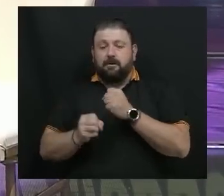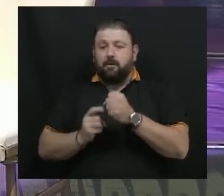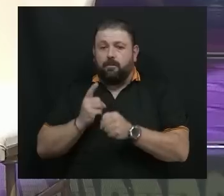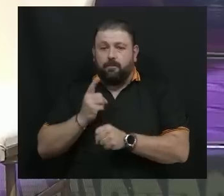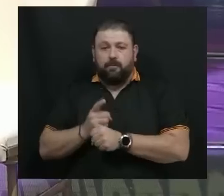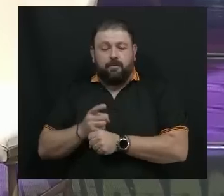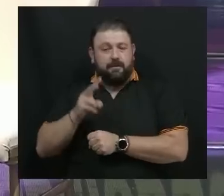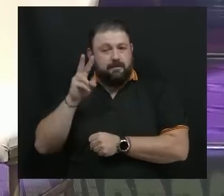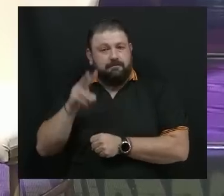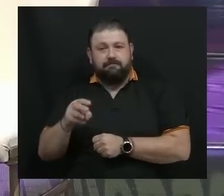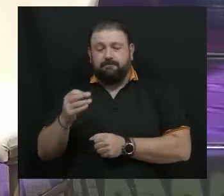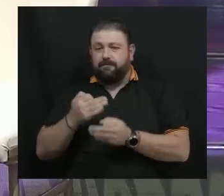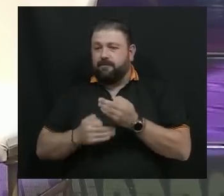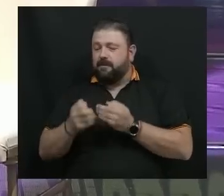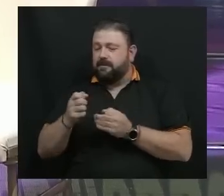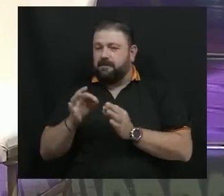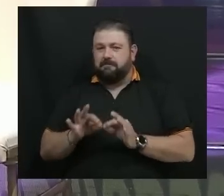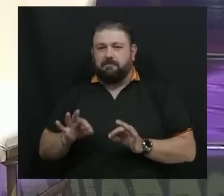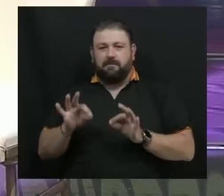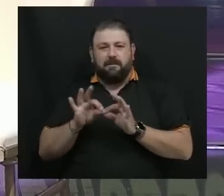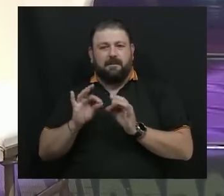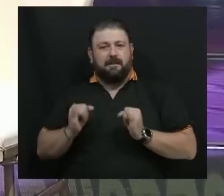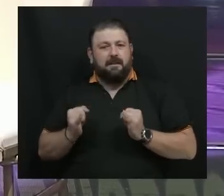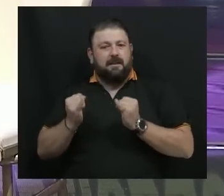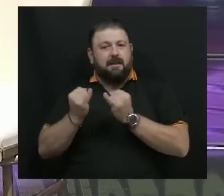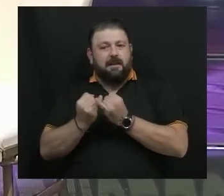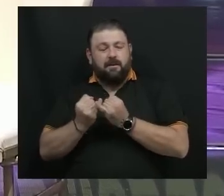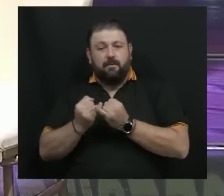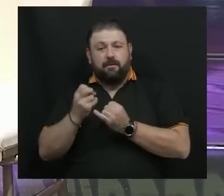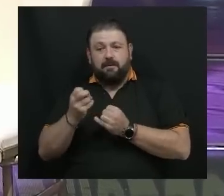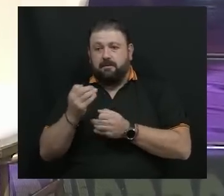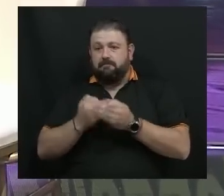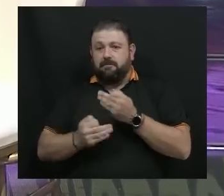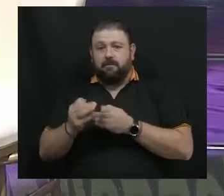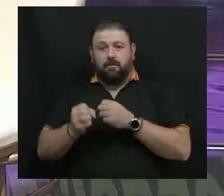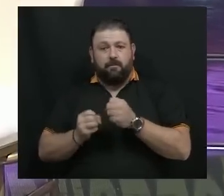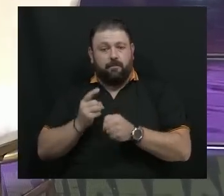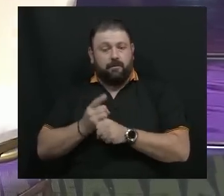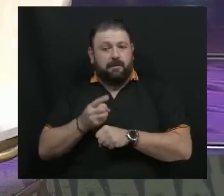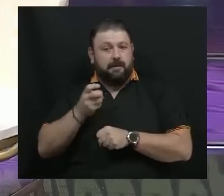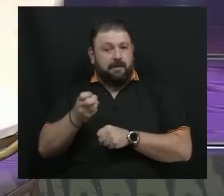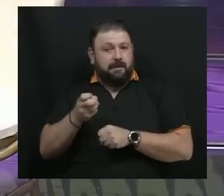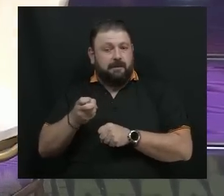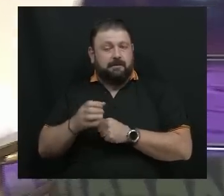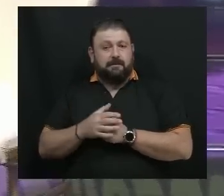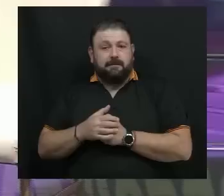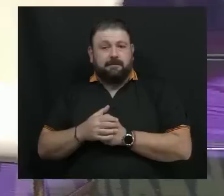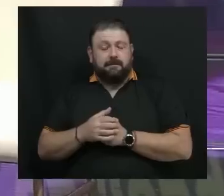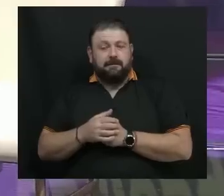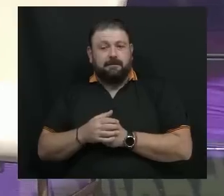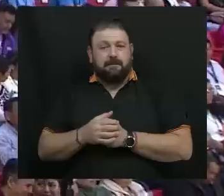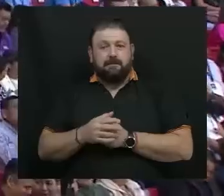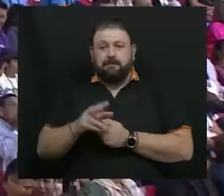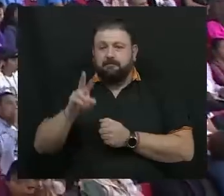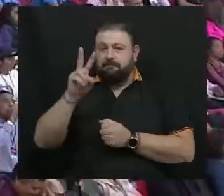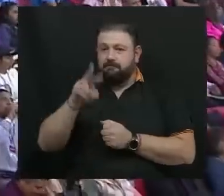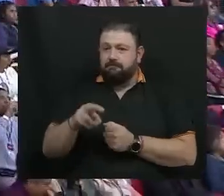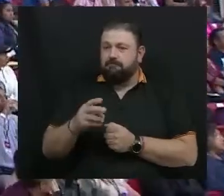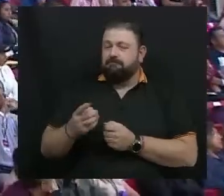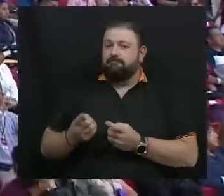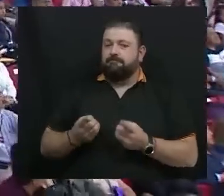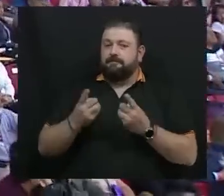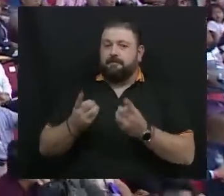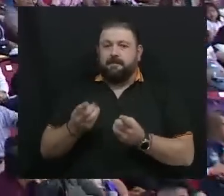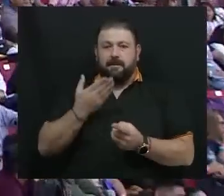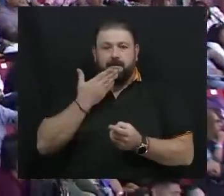muy clave para las juntas de oportunidad. Siempre que abro la junta de negocios en el centro de negocios, le doy la bienvenida a las personas, los